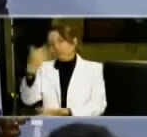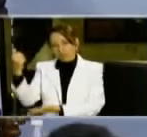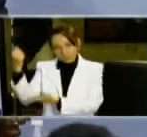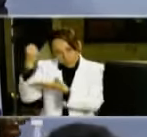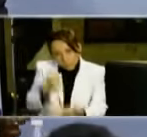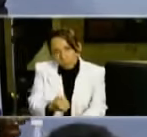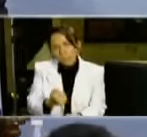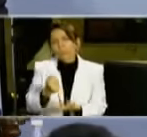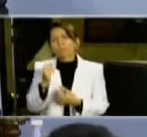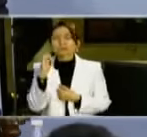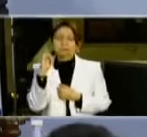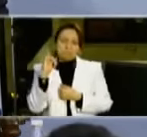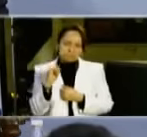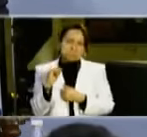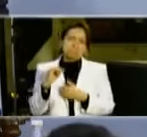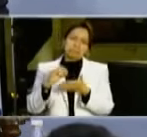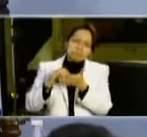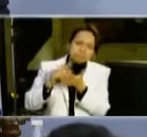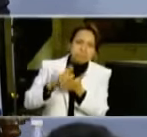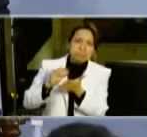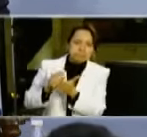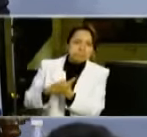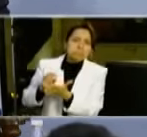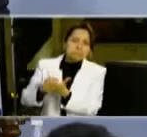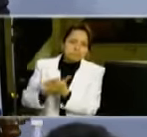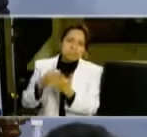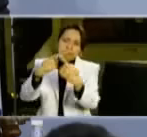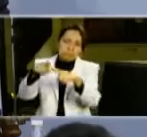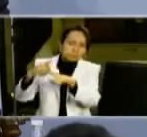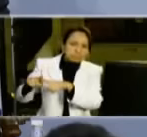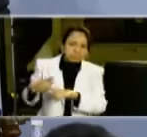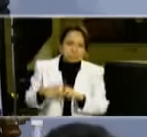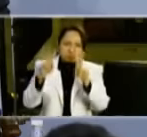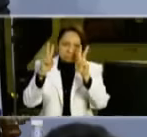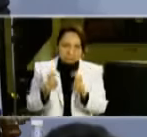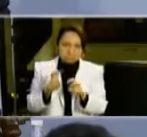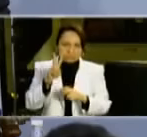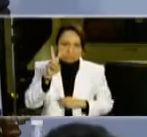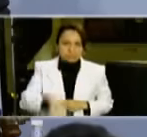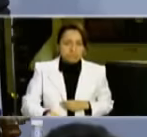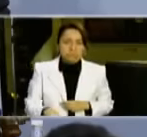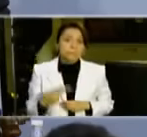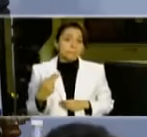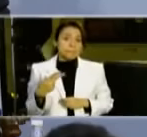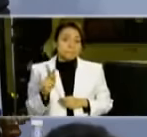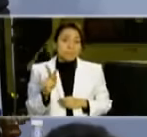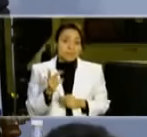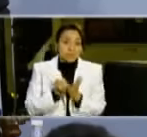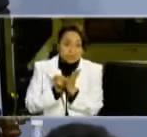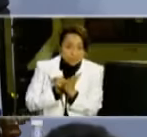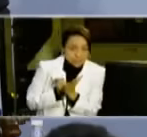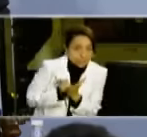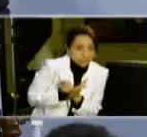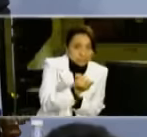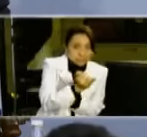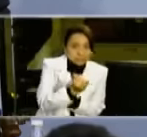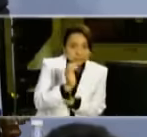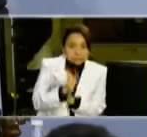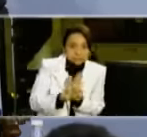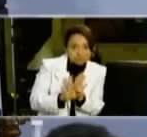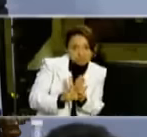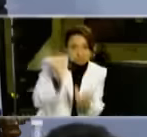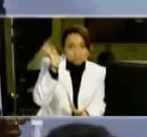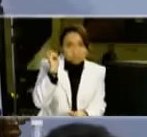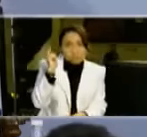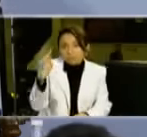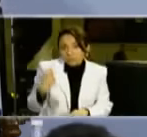financiero, menos en lo político. Si bien tiene una política exterior común, la mayor parte de las decisiones importantes en materia política tienen que ser